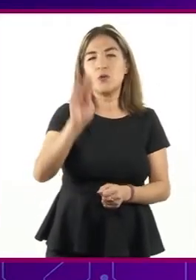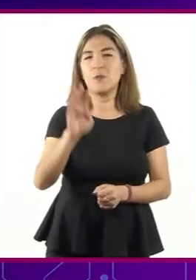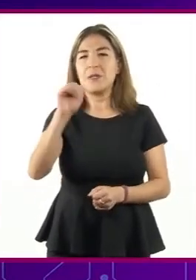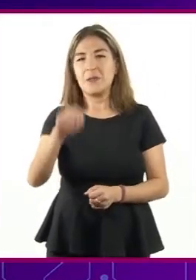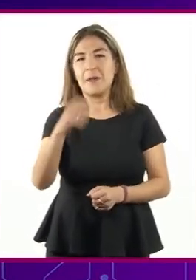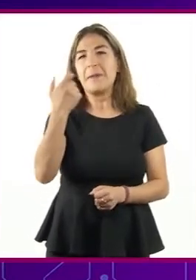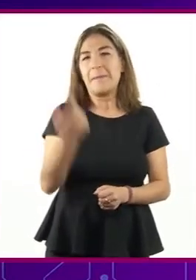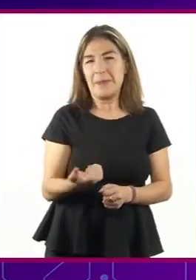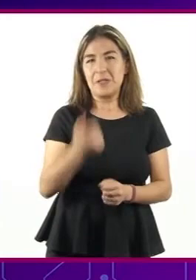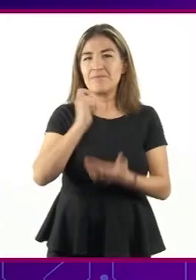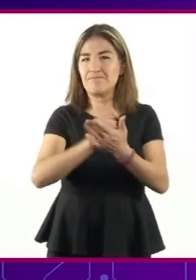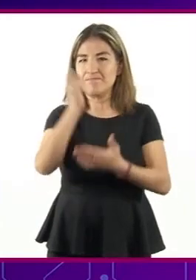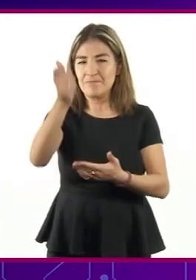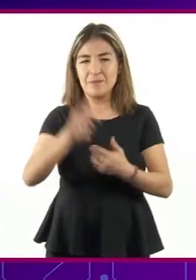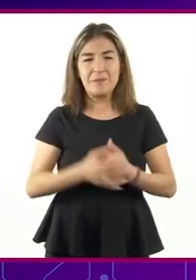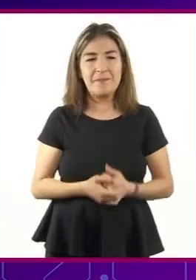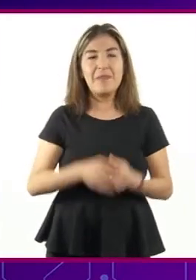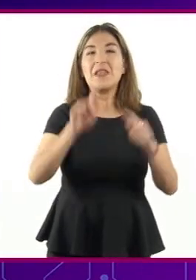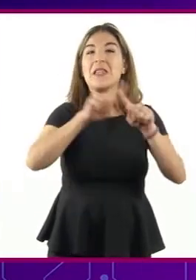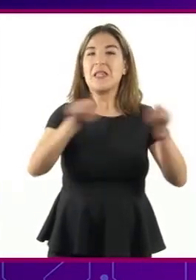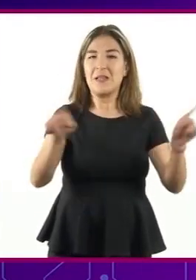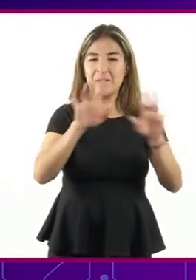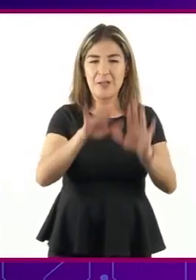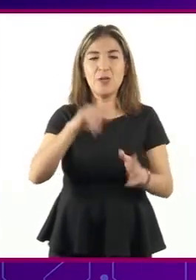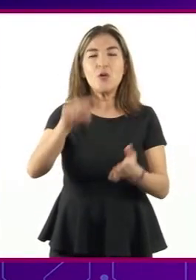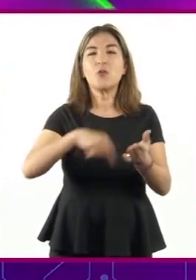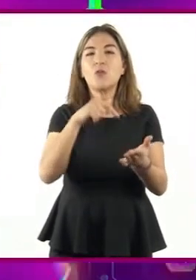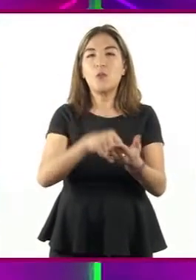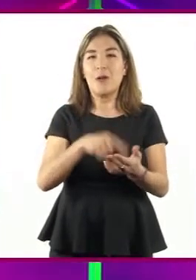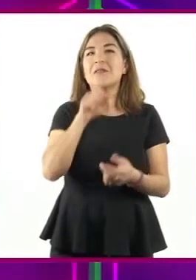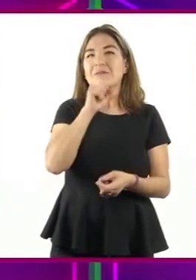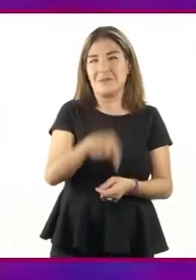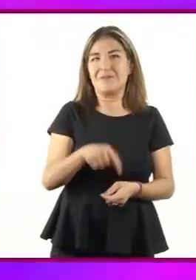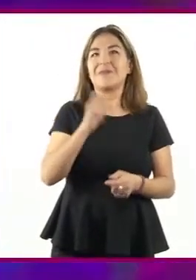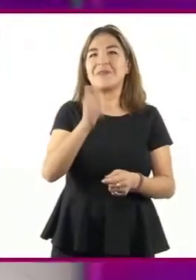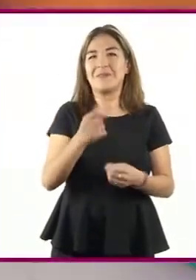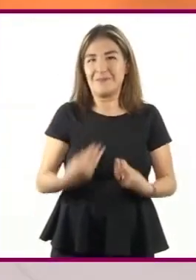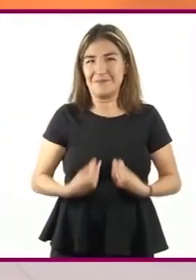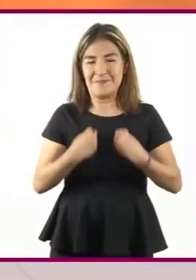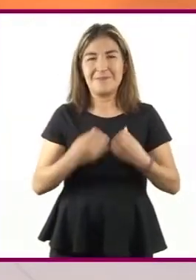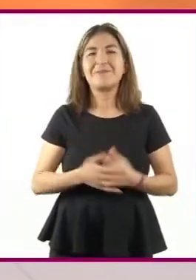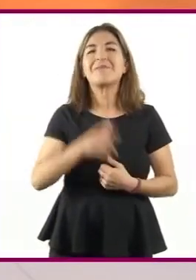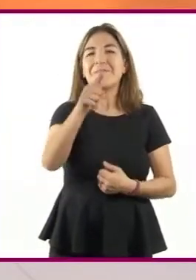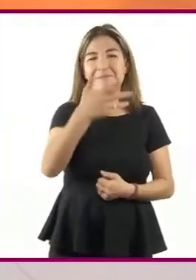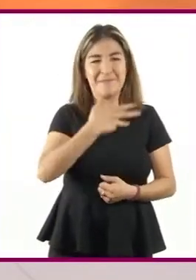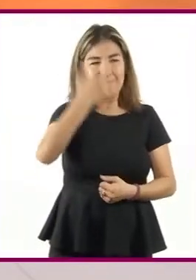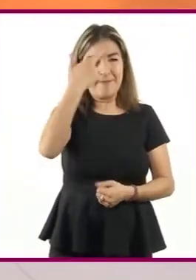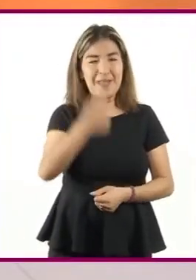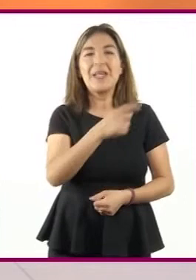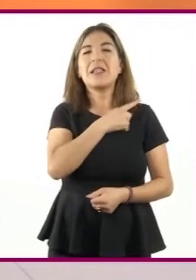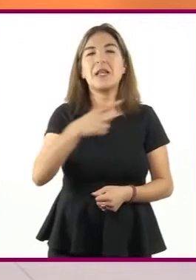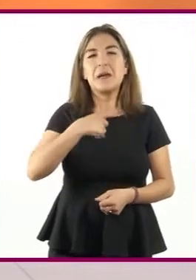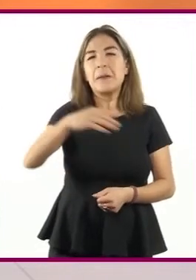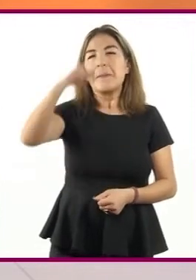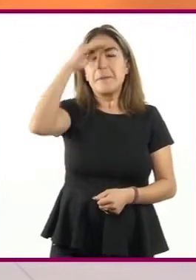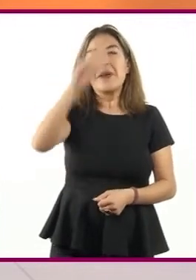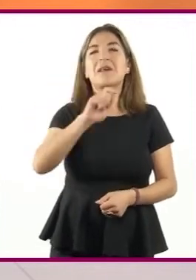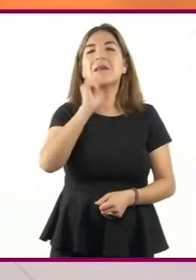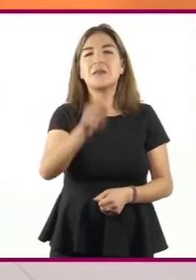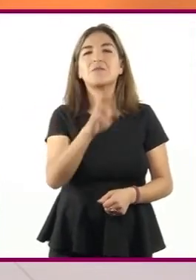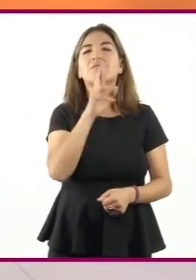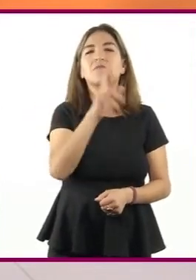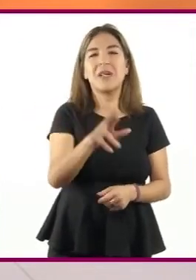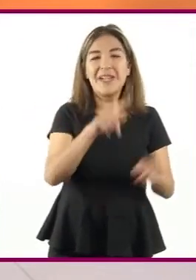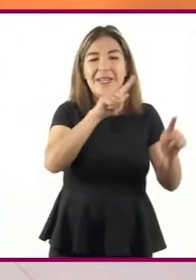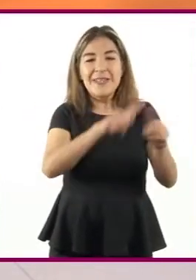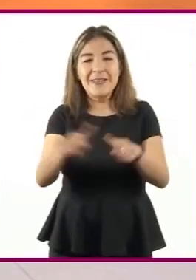141.99 pesos. Sí hay diferencia entre la zona en la que estamos. Tienes razón, pero debemos tomar en cuenta que esto responde a